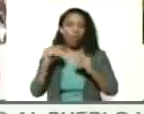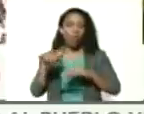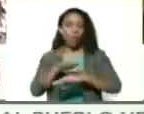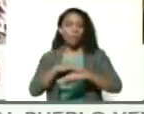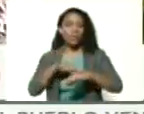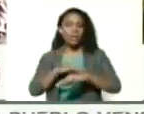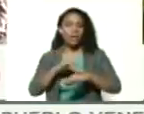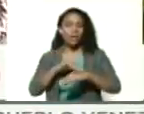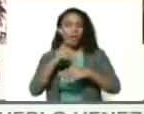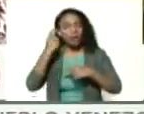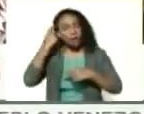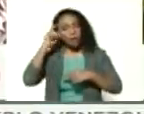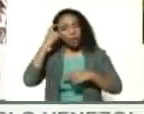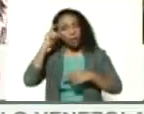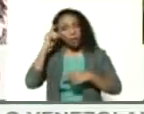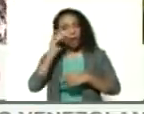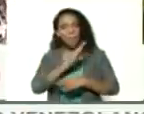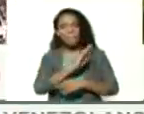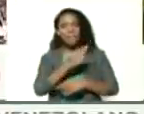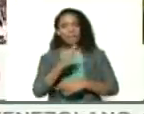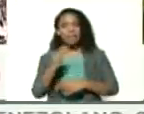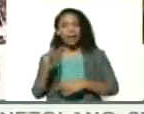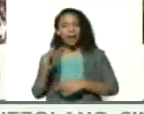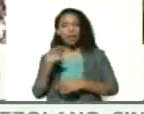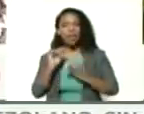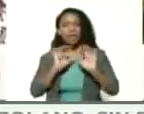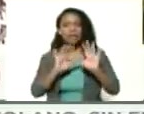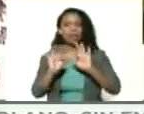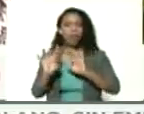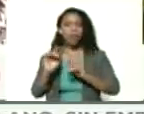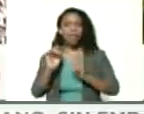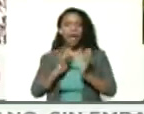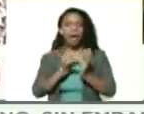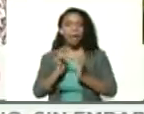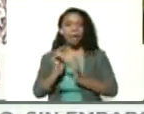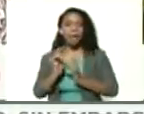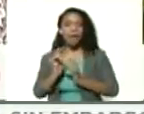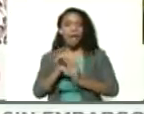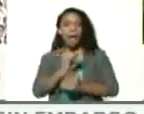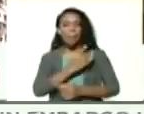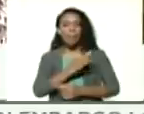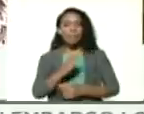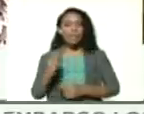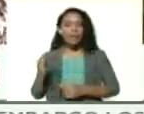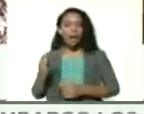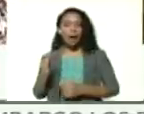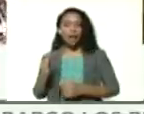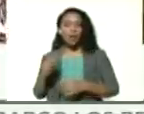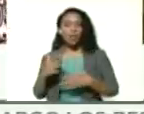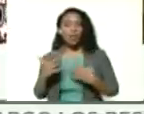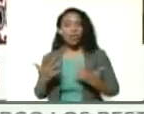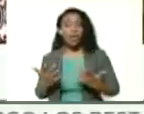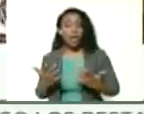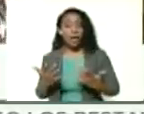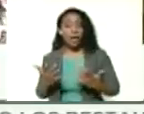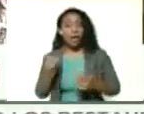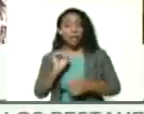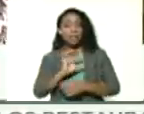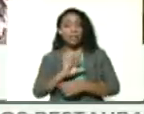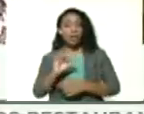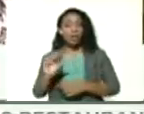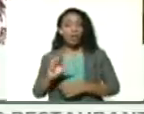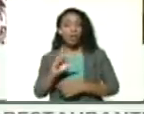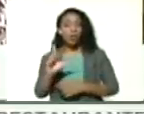ministerios, recordamos el bicentenario del 19 de abril, el bicentenario del 5 de